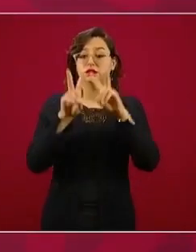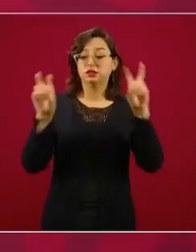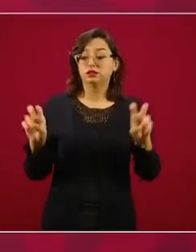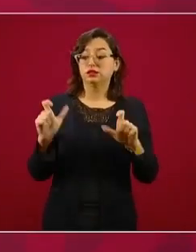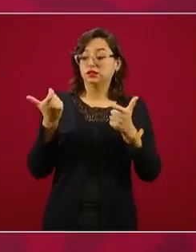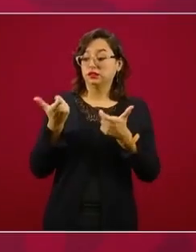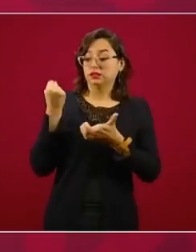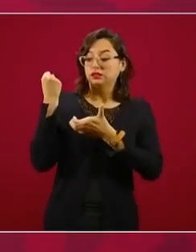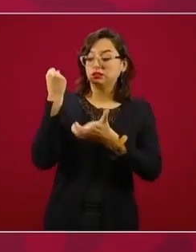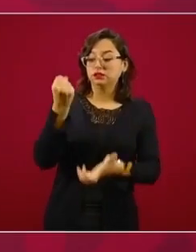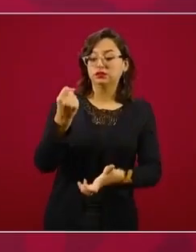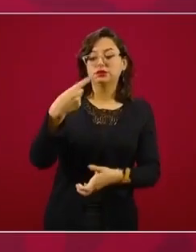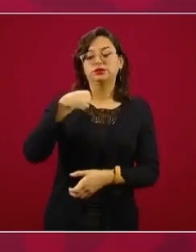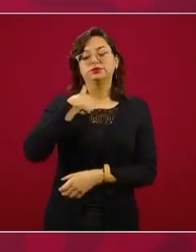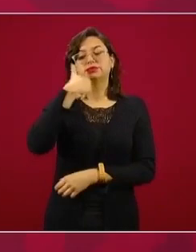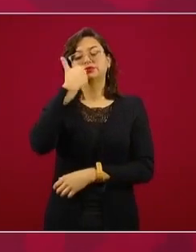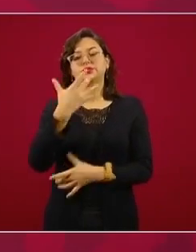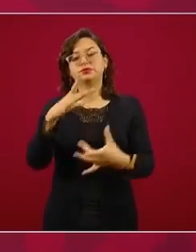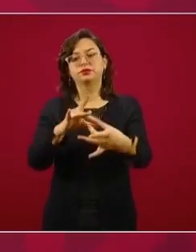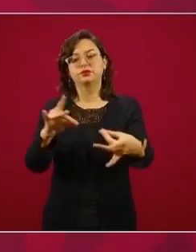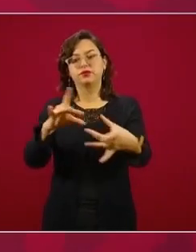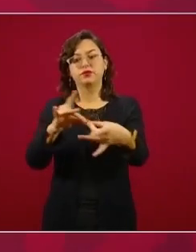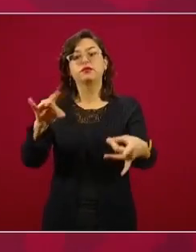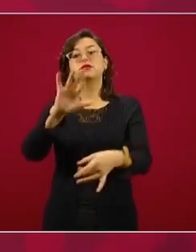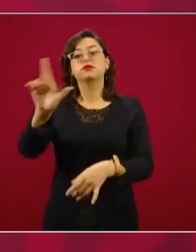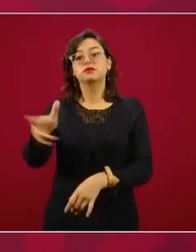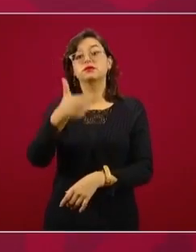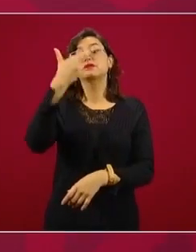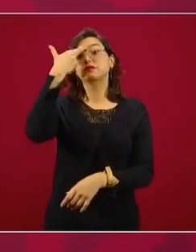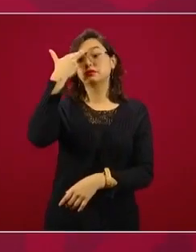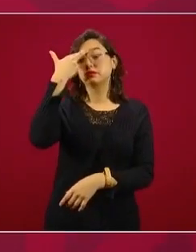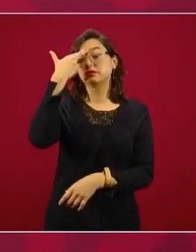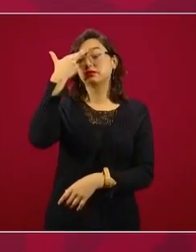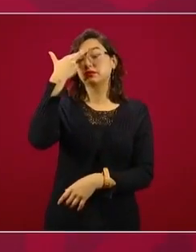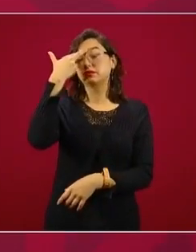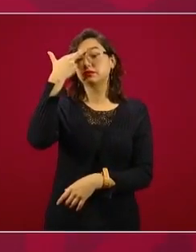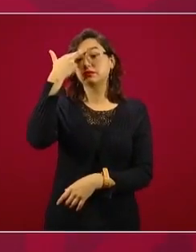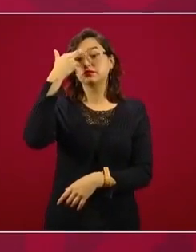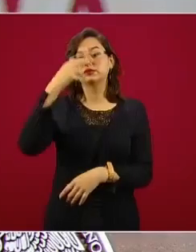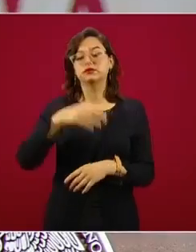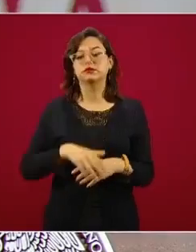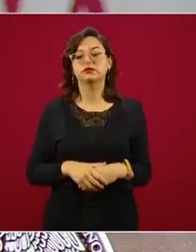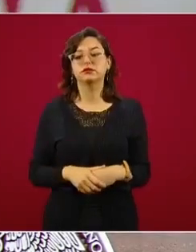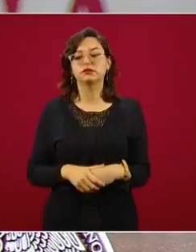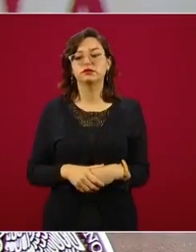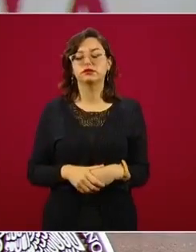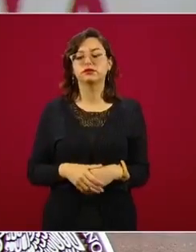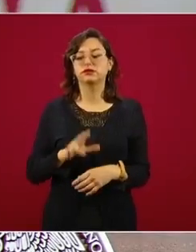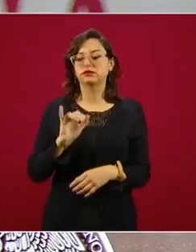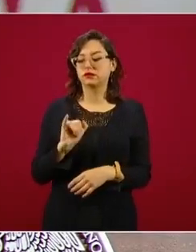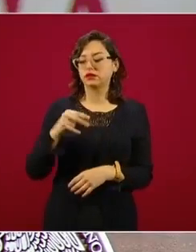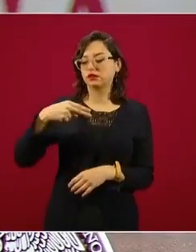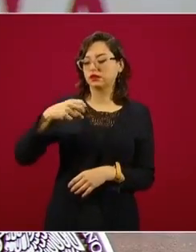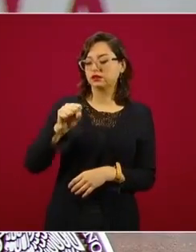recordarles que cuando se aprobó la creación del